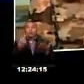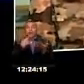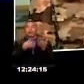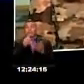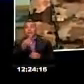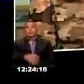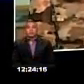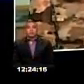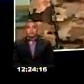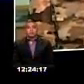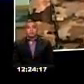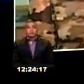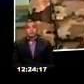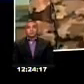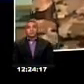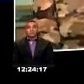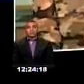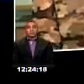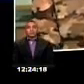Fabiola.